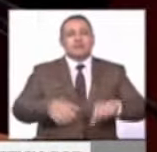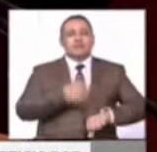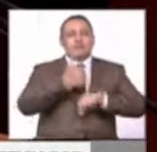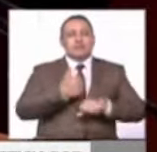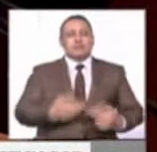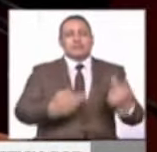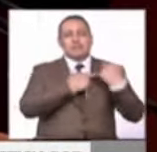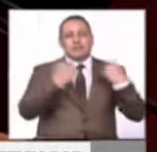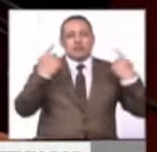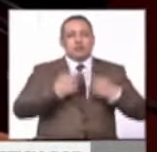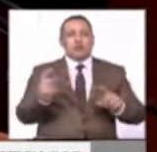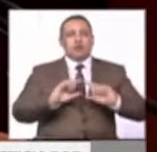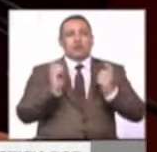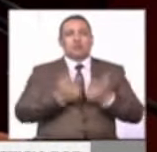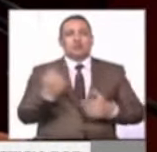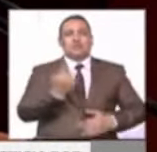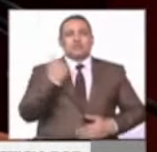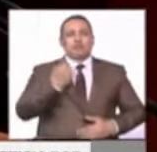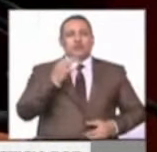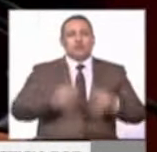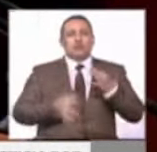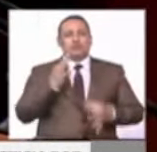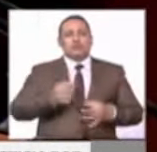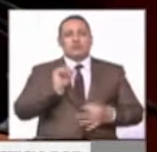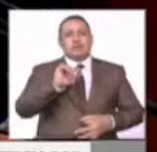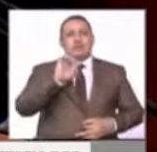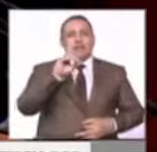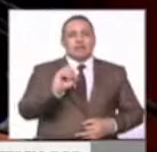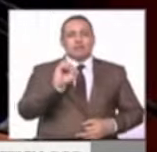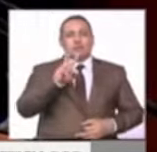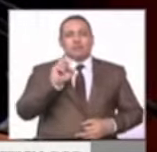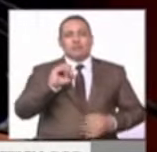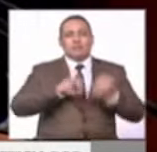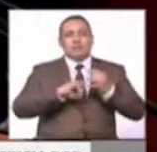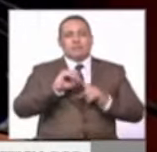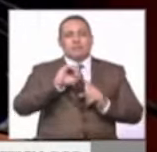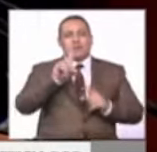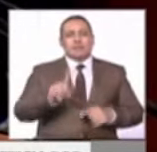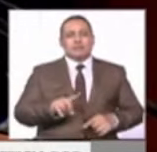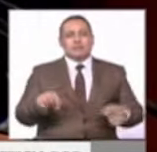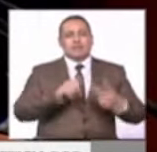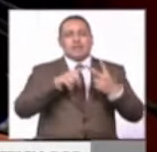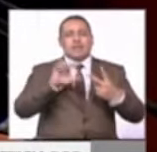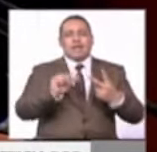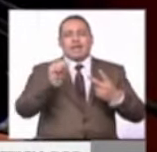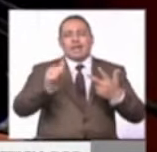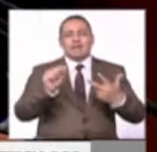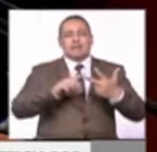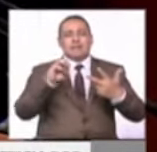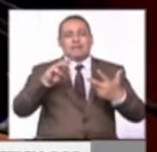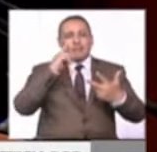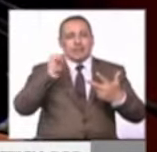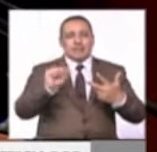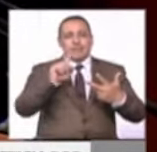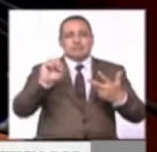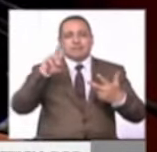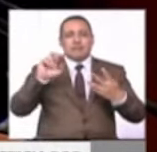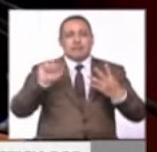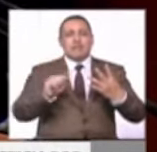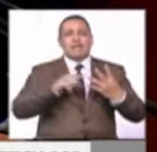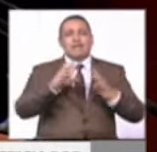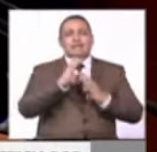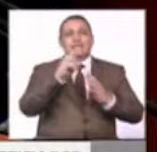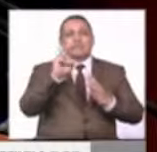integrantes de la junta Nacional de Justicia el doctor Aldo Vázquez el doctor Antonio de la Asa la doctora María Zavala y el doctor